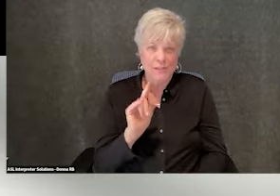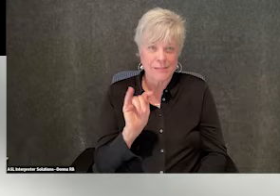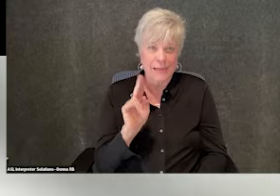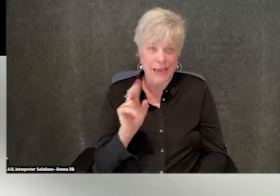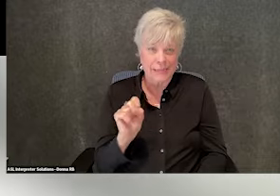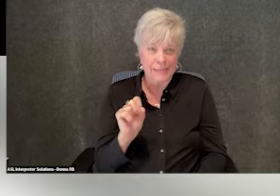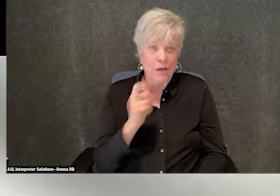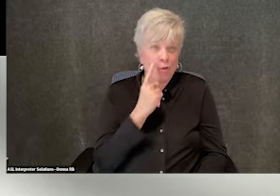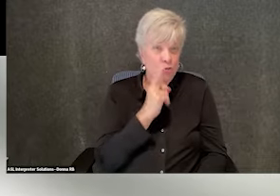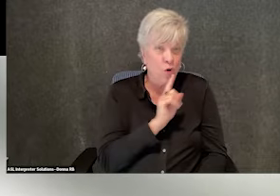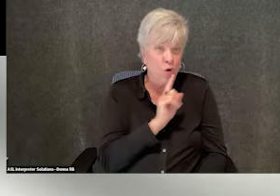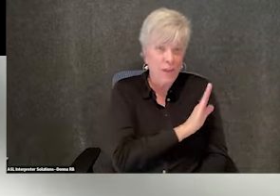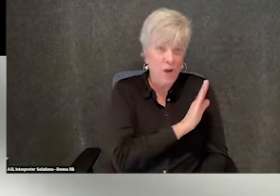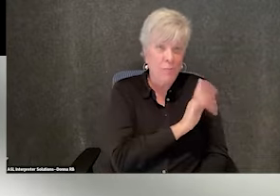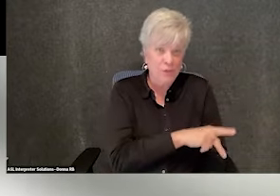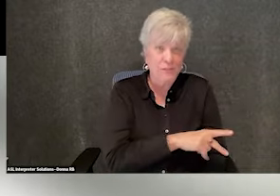Si una persona